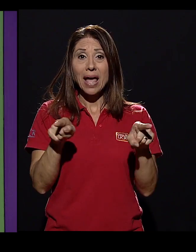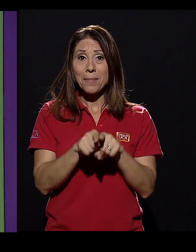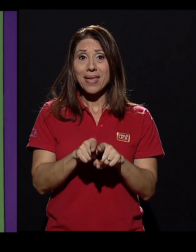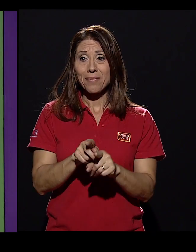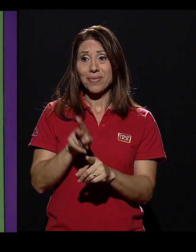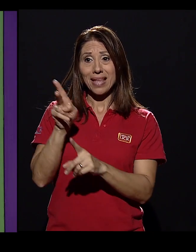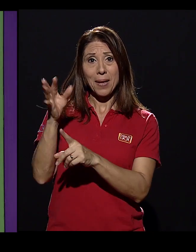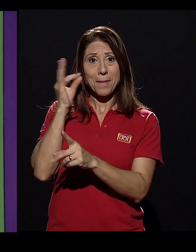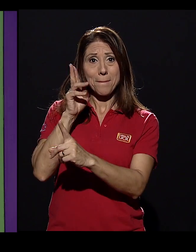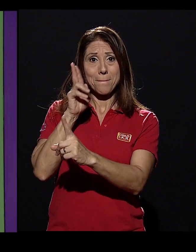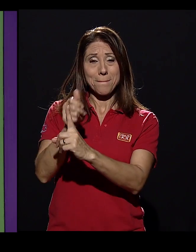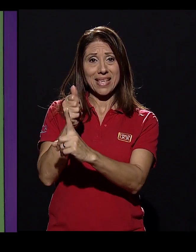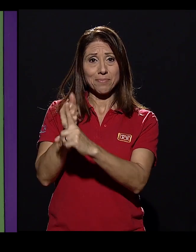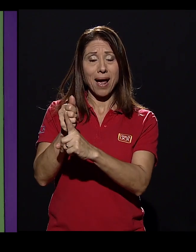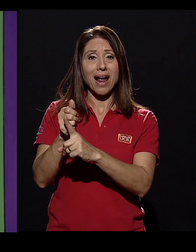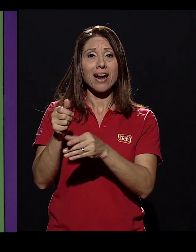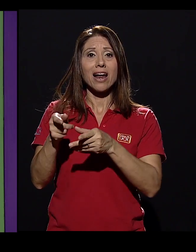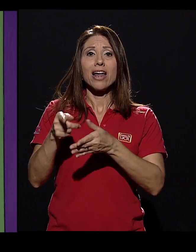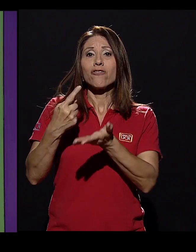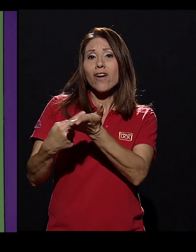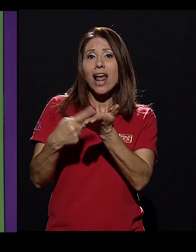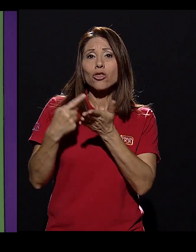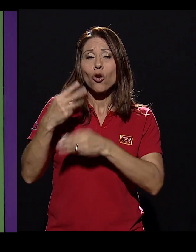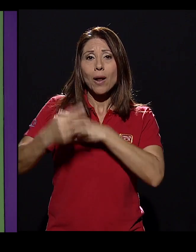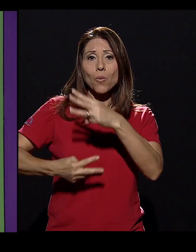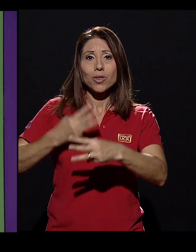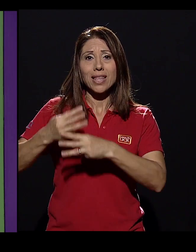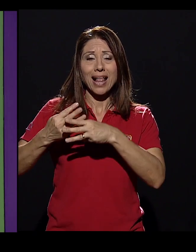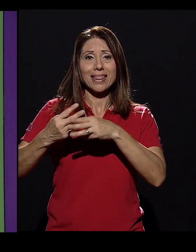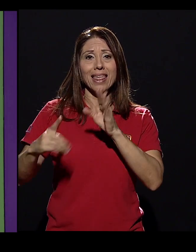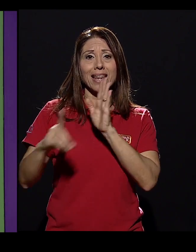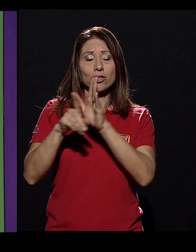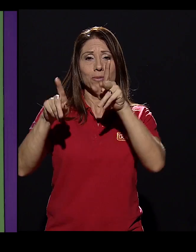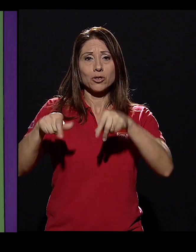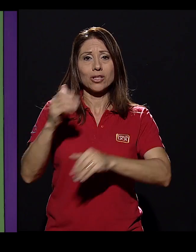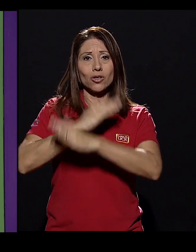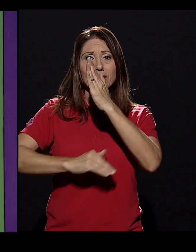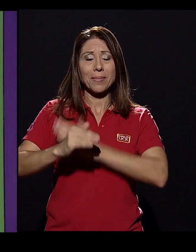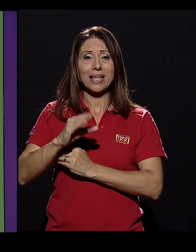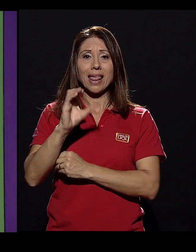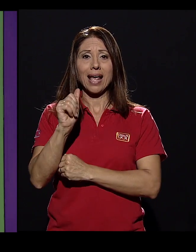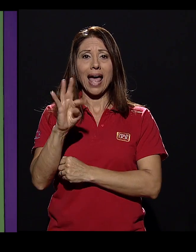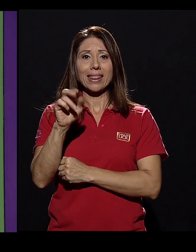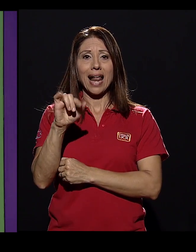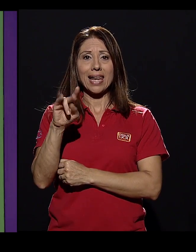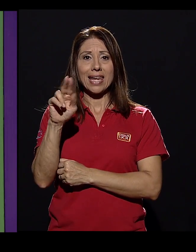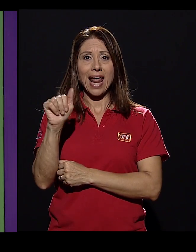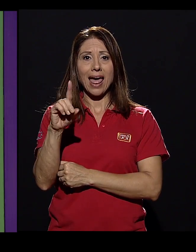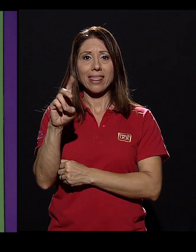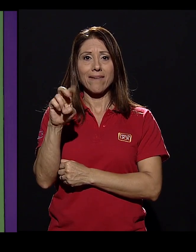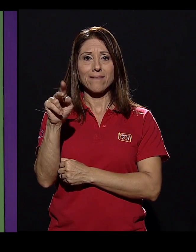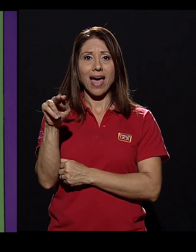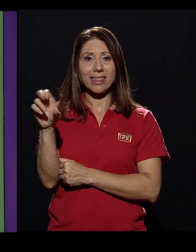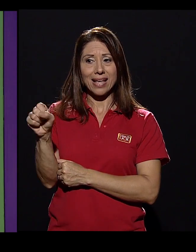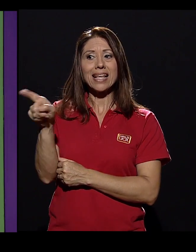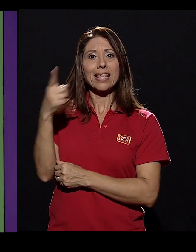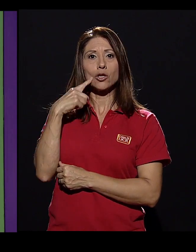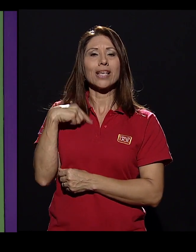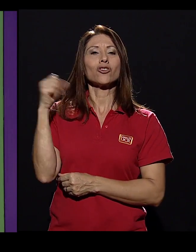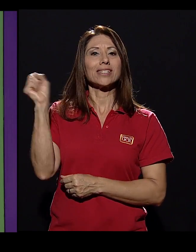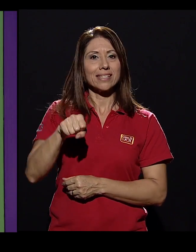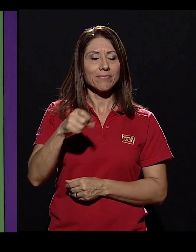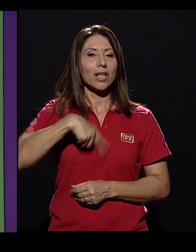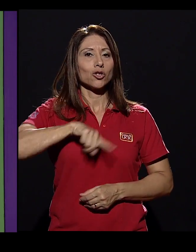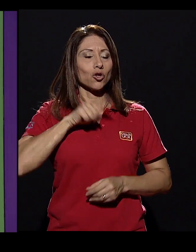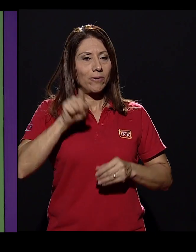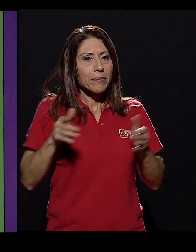la misma Relatora Mundial de Derechos de las Personas con Discapacidad, Catarina de Bandas, nos ha dicho que sí, que efectivamente tenemos que mover esto para